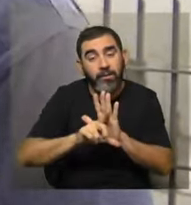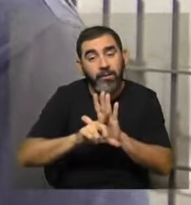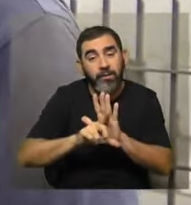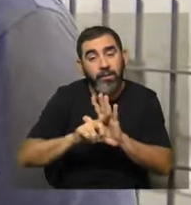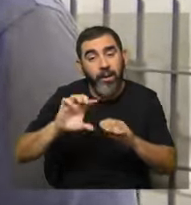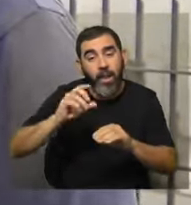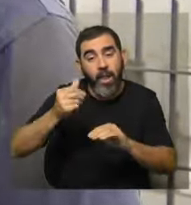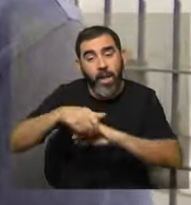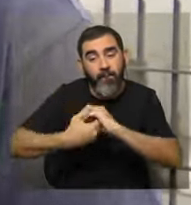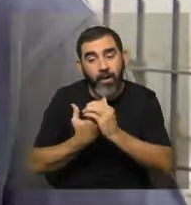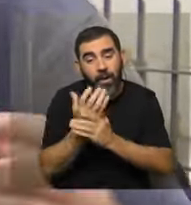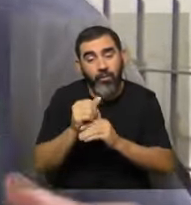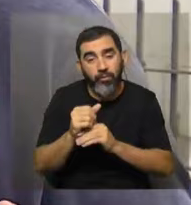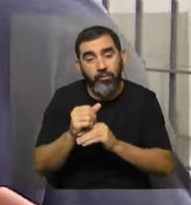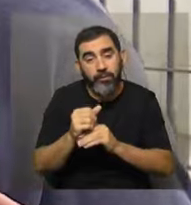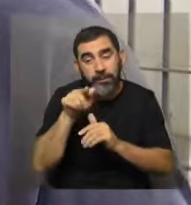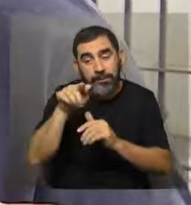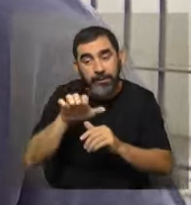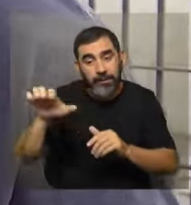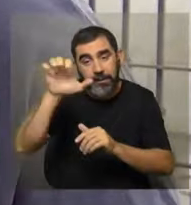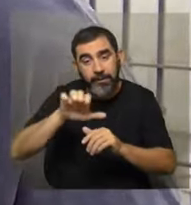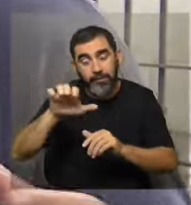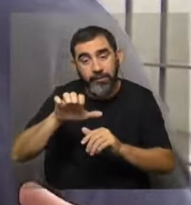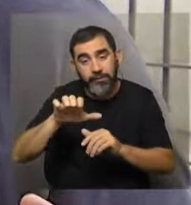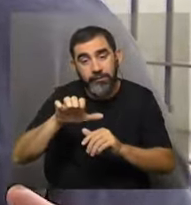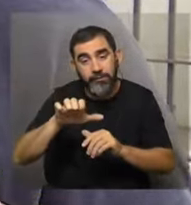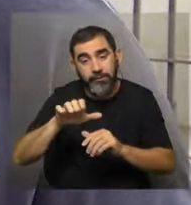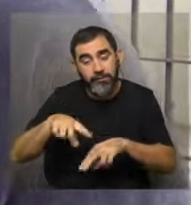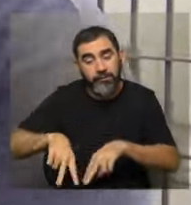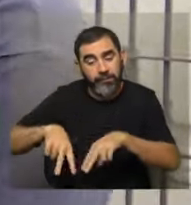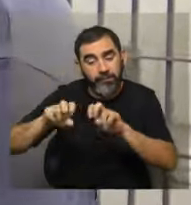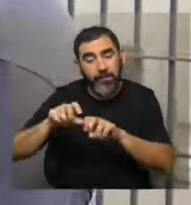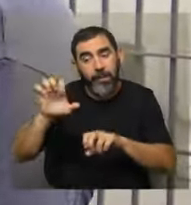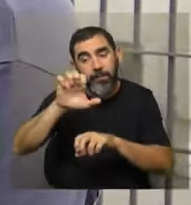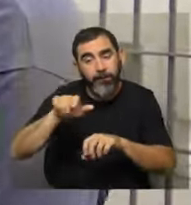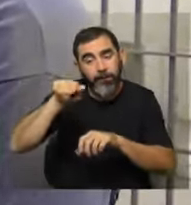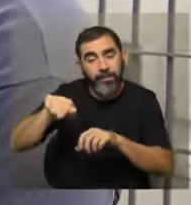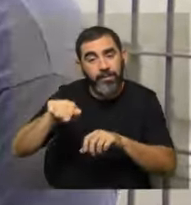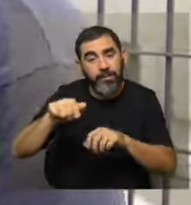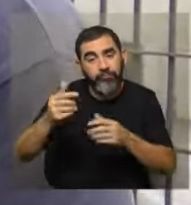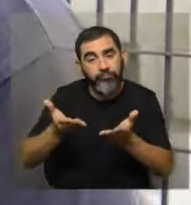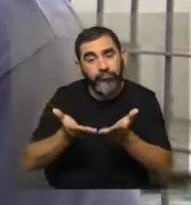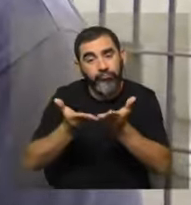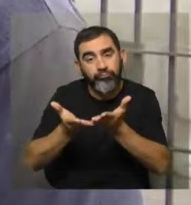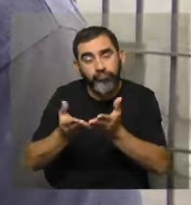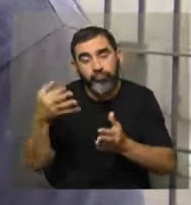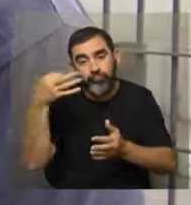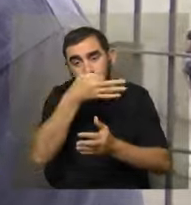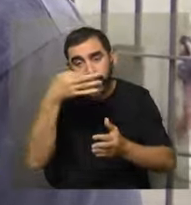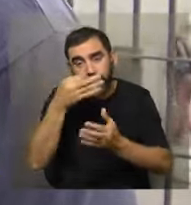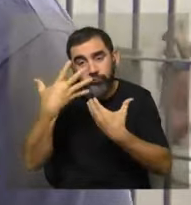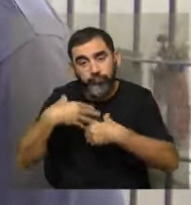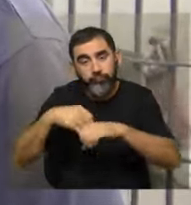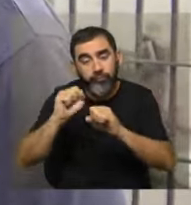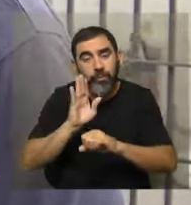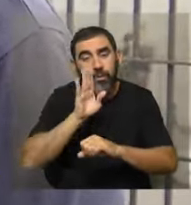levado de activos es decir lo que marca es que esa empresa hoy participó lo que se está investigando es que participó de este cargamento que apareció en hace